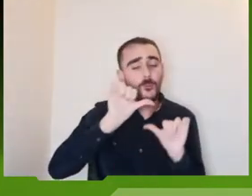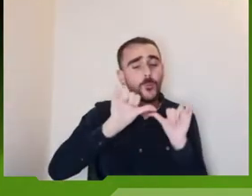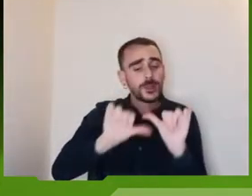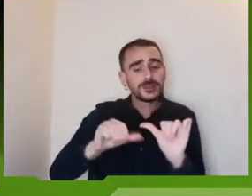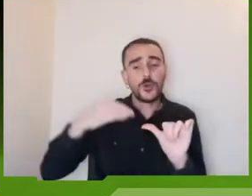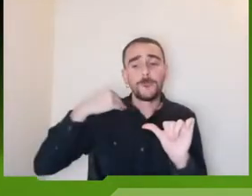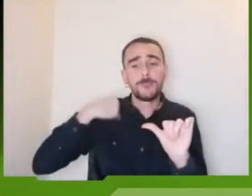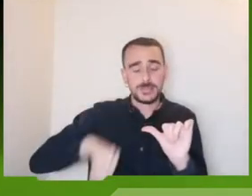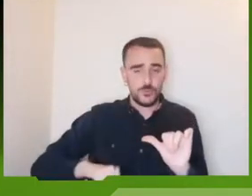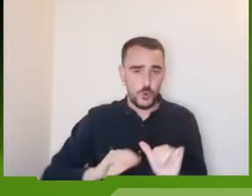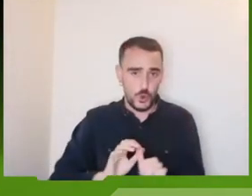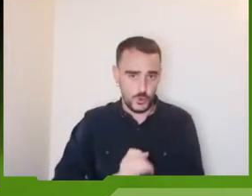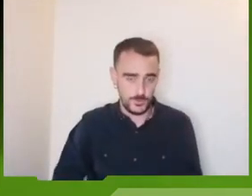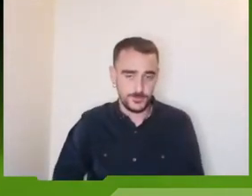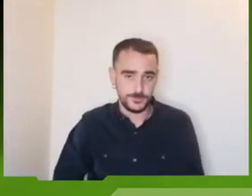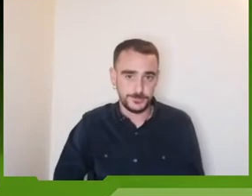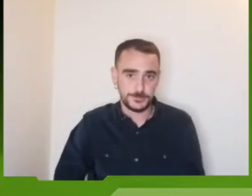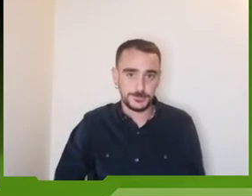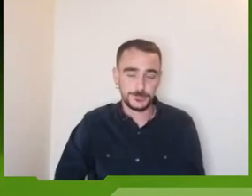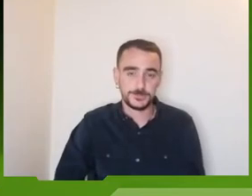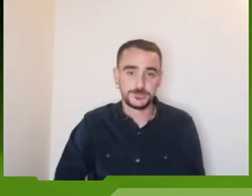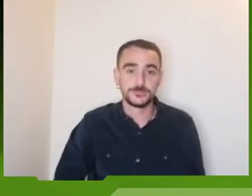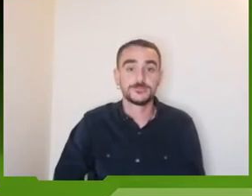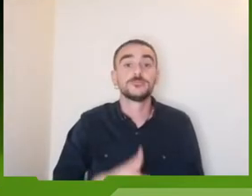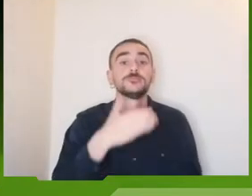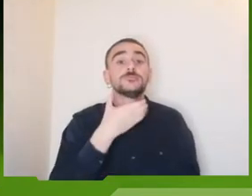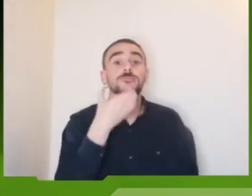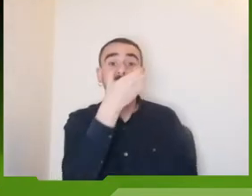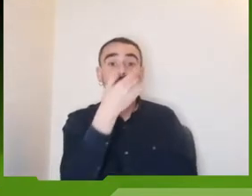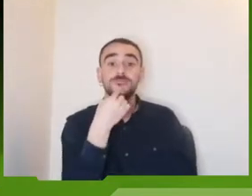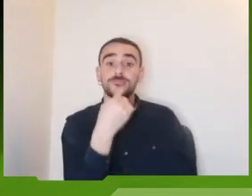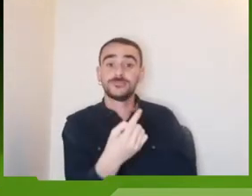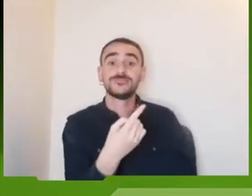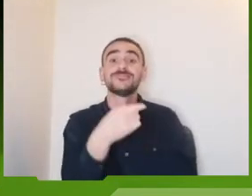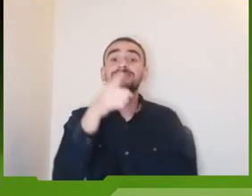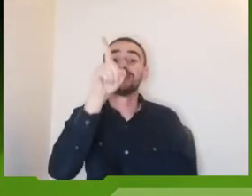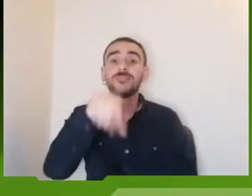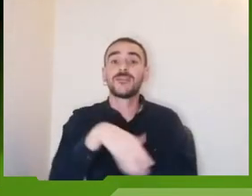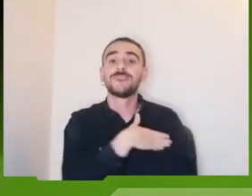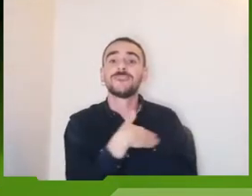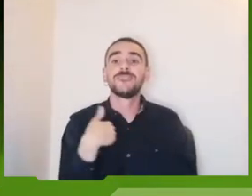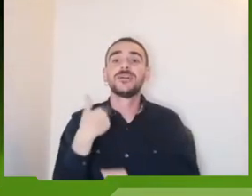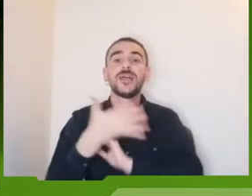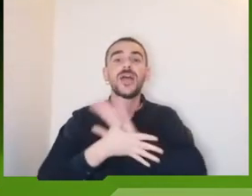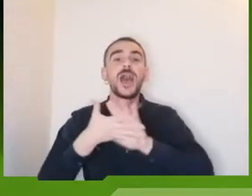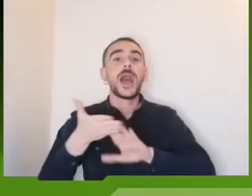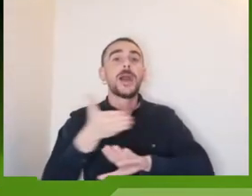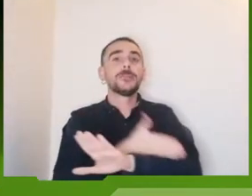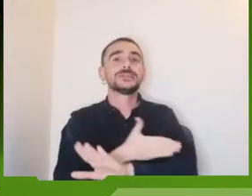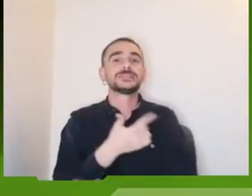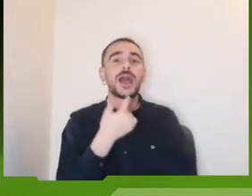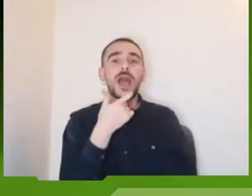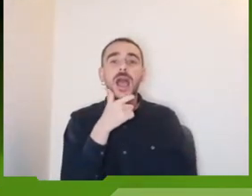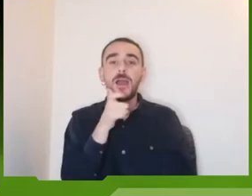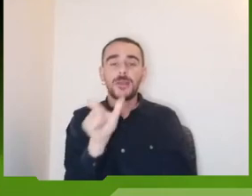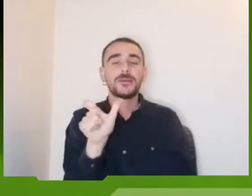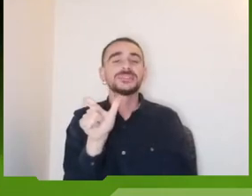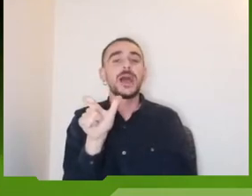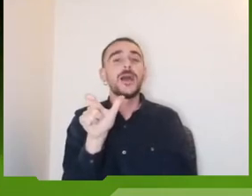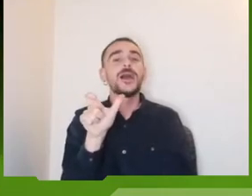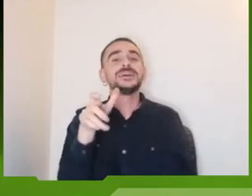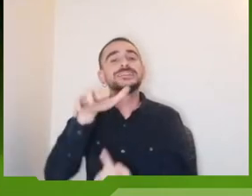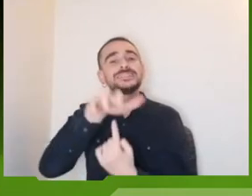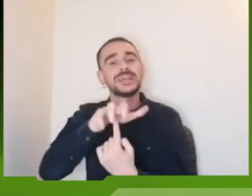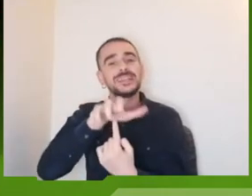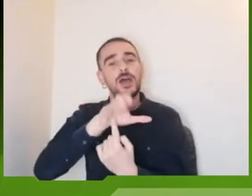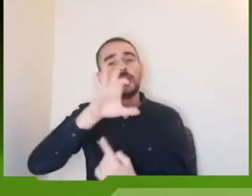Que por cierto, cuando antes hablabas de las gírgolas, que es la seta ostra, ¿no? He